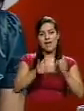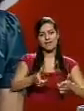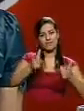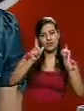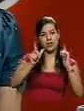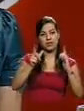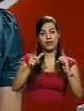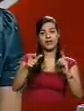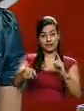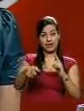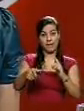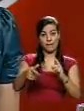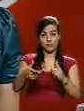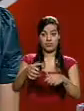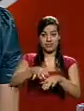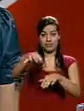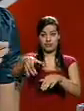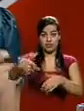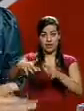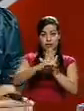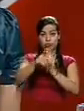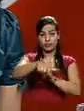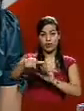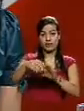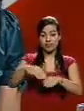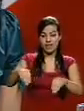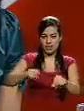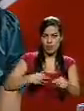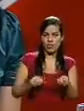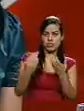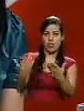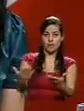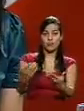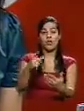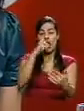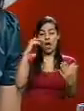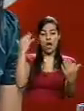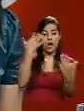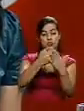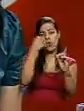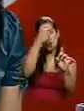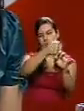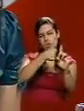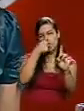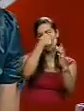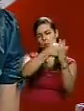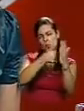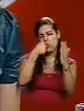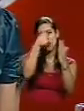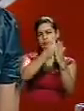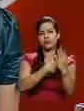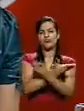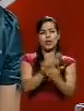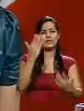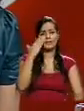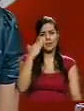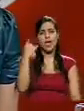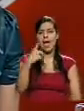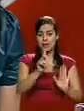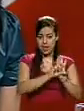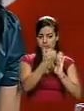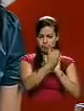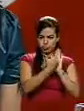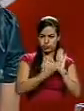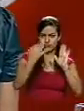la recuperación de la tierra para los campesinos. Eso ha sido una larga lucha, a pesar de que tenemos efectivamente toda una legislación